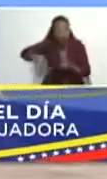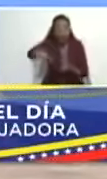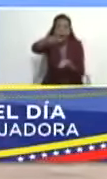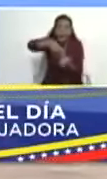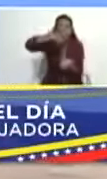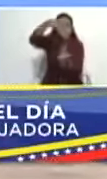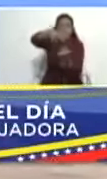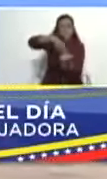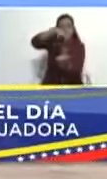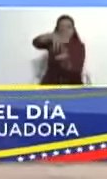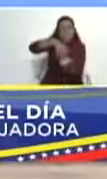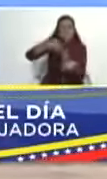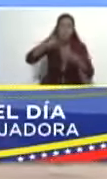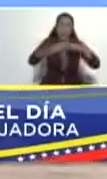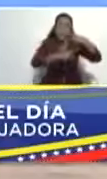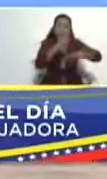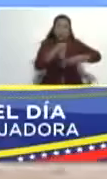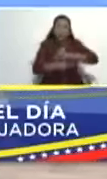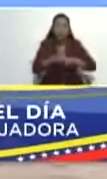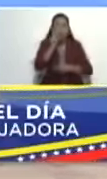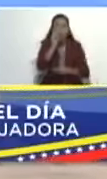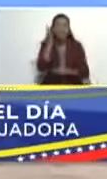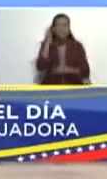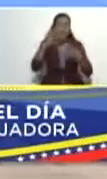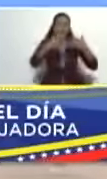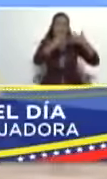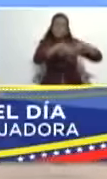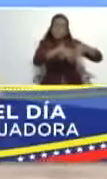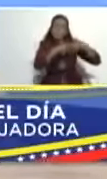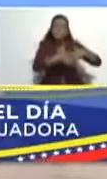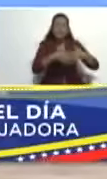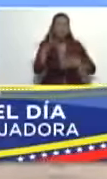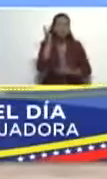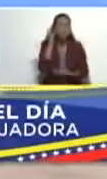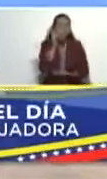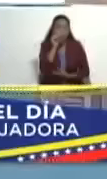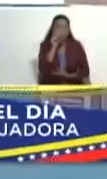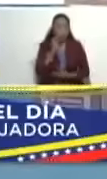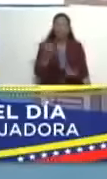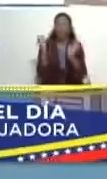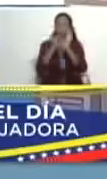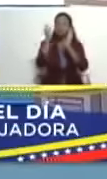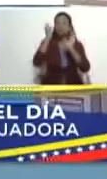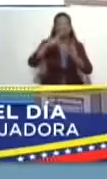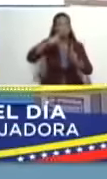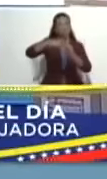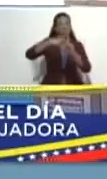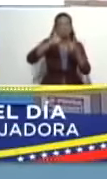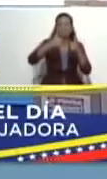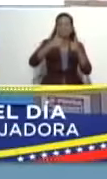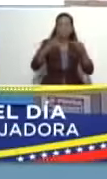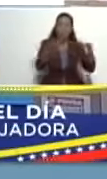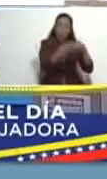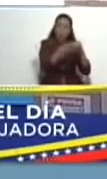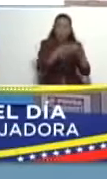las campesinas, a los productores y productoras del campo. Punto a favor.